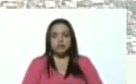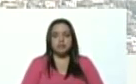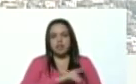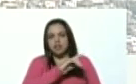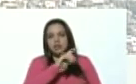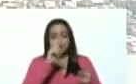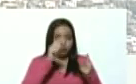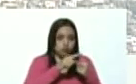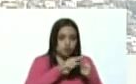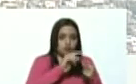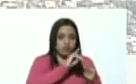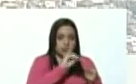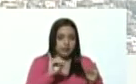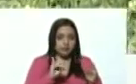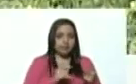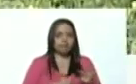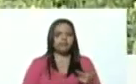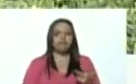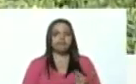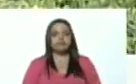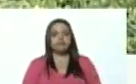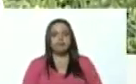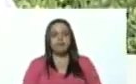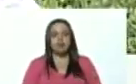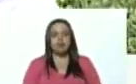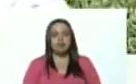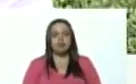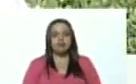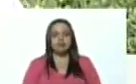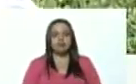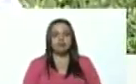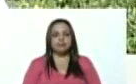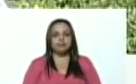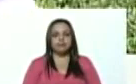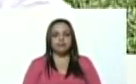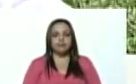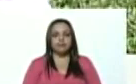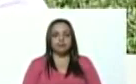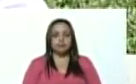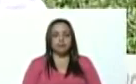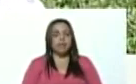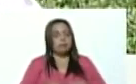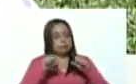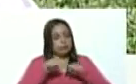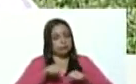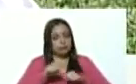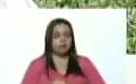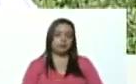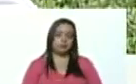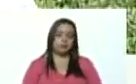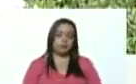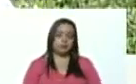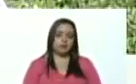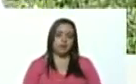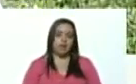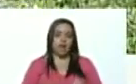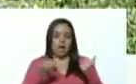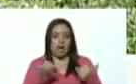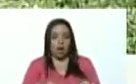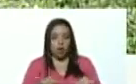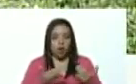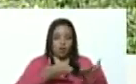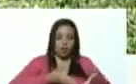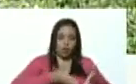uno, vértice número uno. Asimismo, como usted lo está informando, mi comandante, vamos a pasar de los